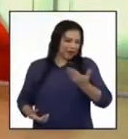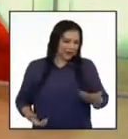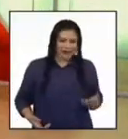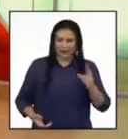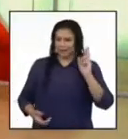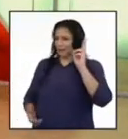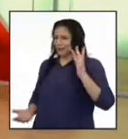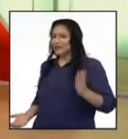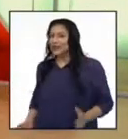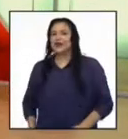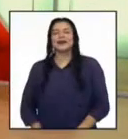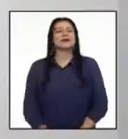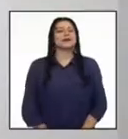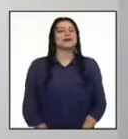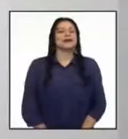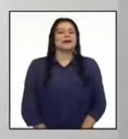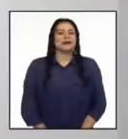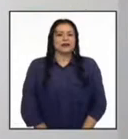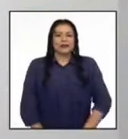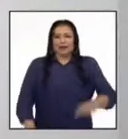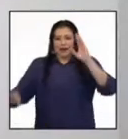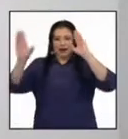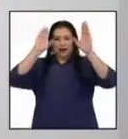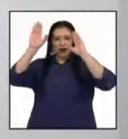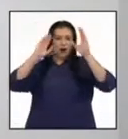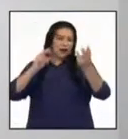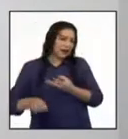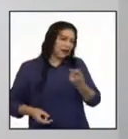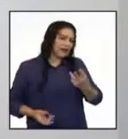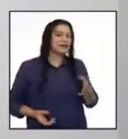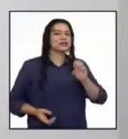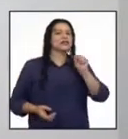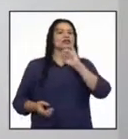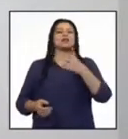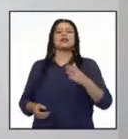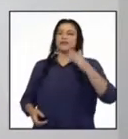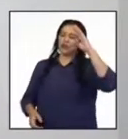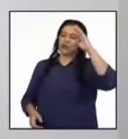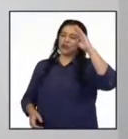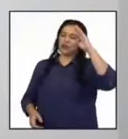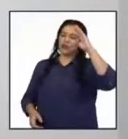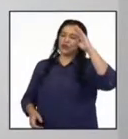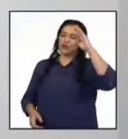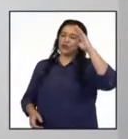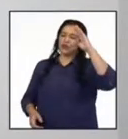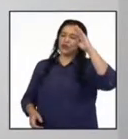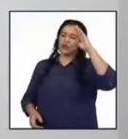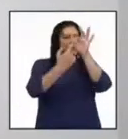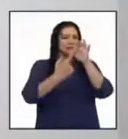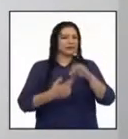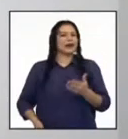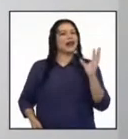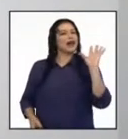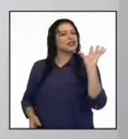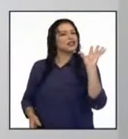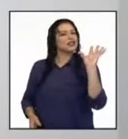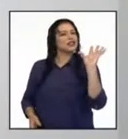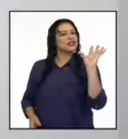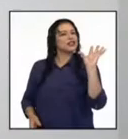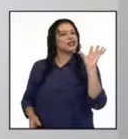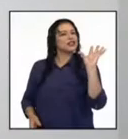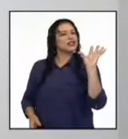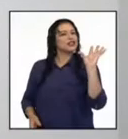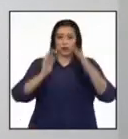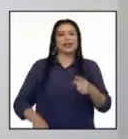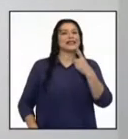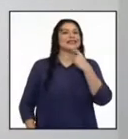¡Bienvenida, profesora! Hola Stephanie Junior y un saludo especial a todas y todos los estudiantes